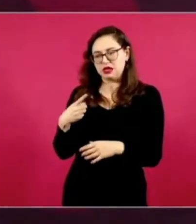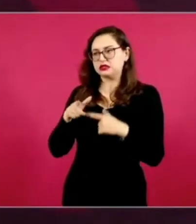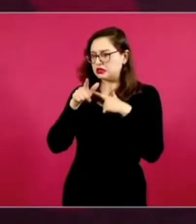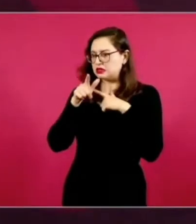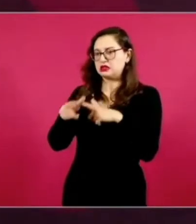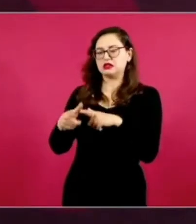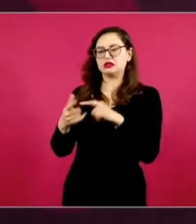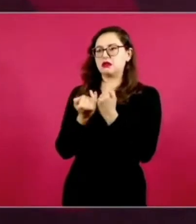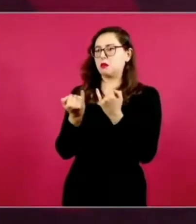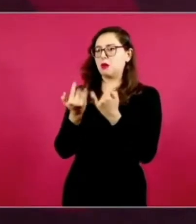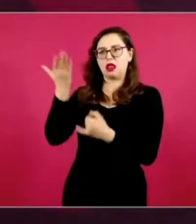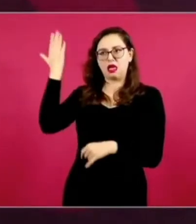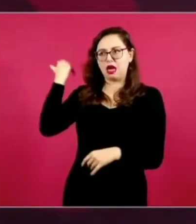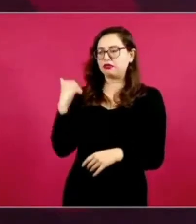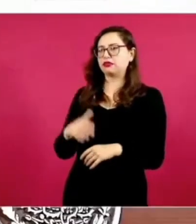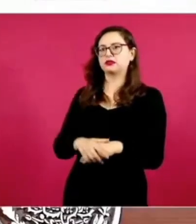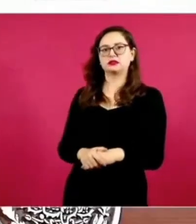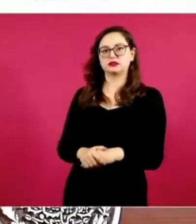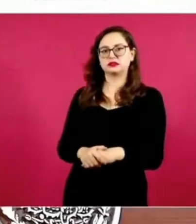¿sí?,